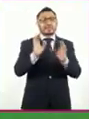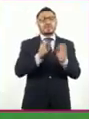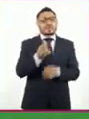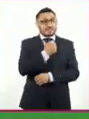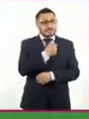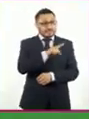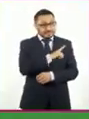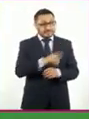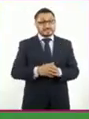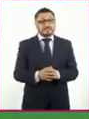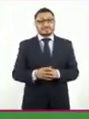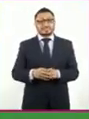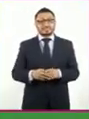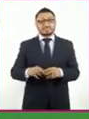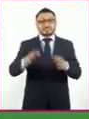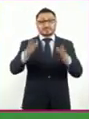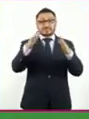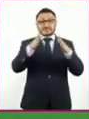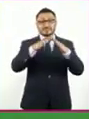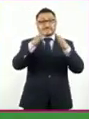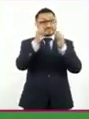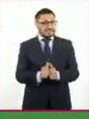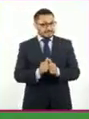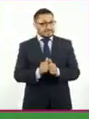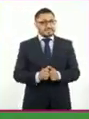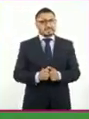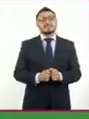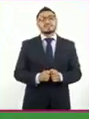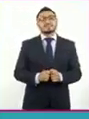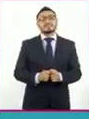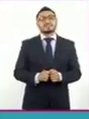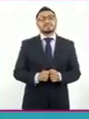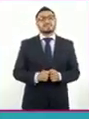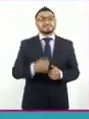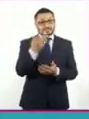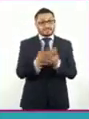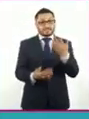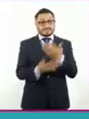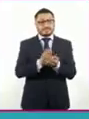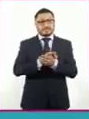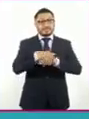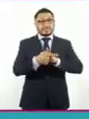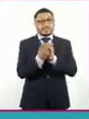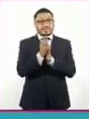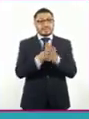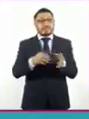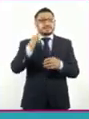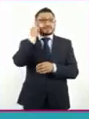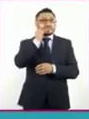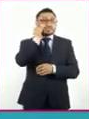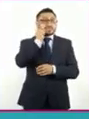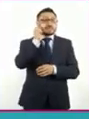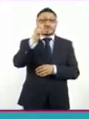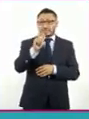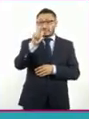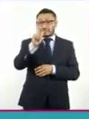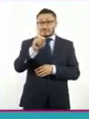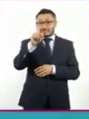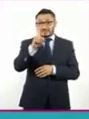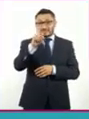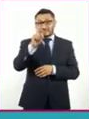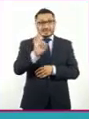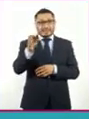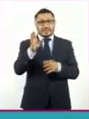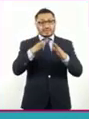salud. Quédense en casa el mayor tiempo posible. Laven sus manos con agua y jabón. Y si salen, usen